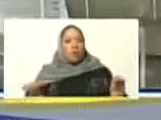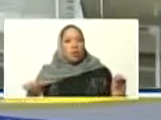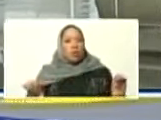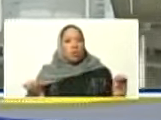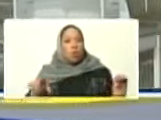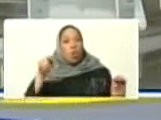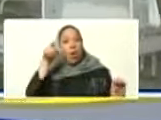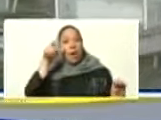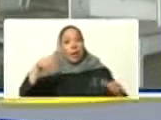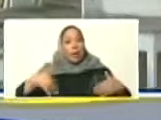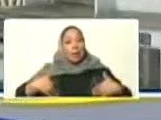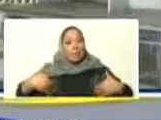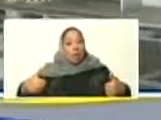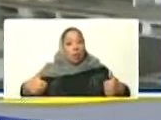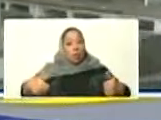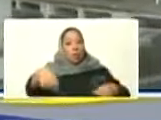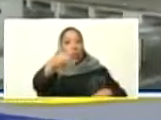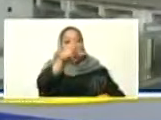de infraestructura.